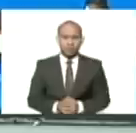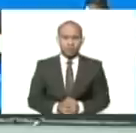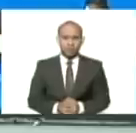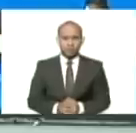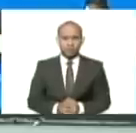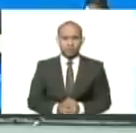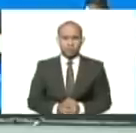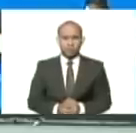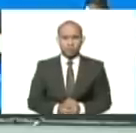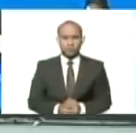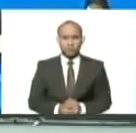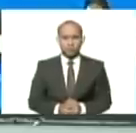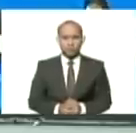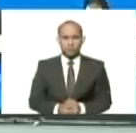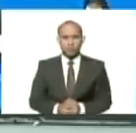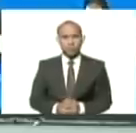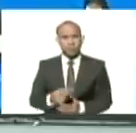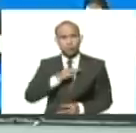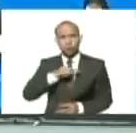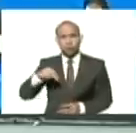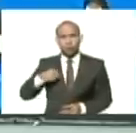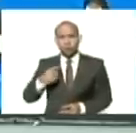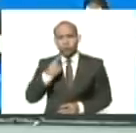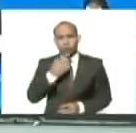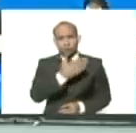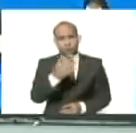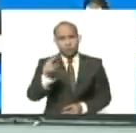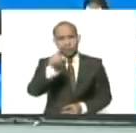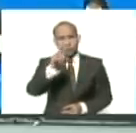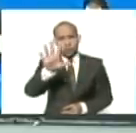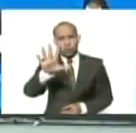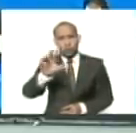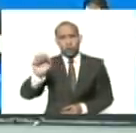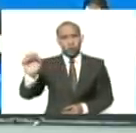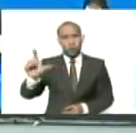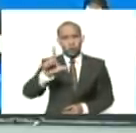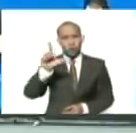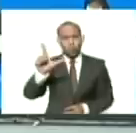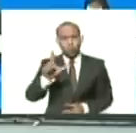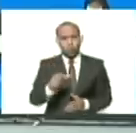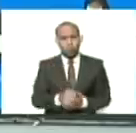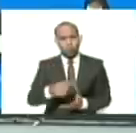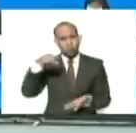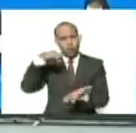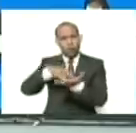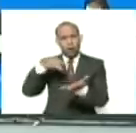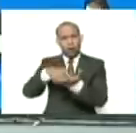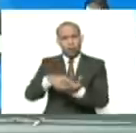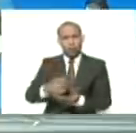invencible. Por eso decimos, 24 de junio, Carabobo, ayer